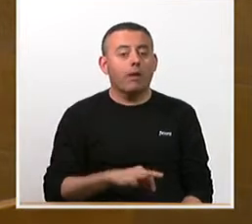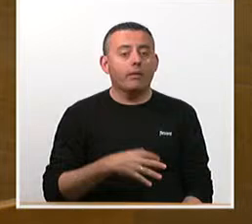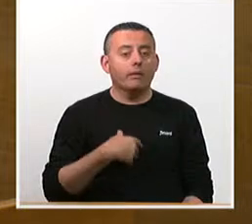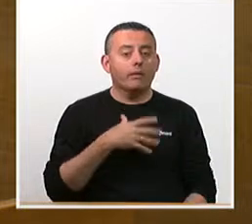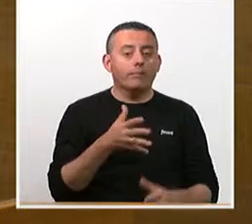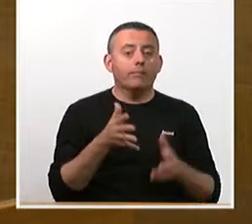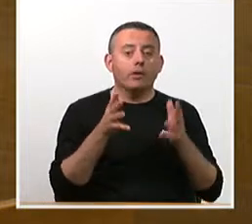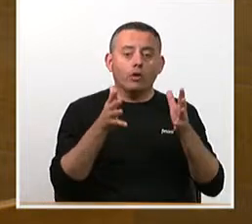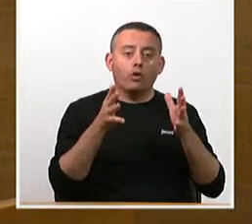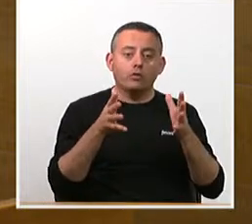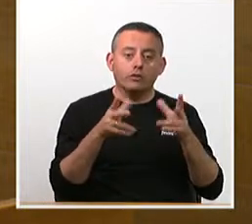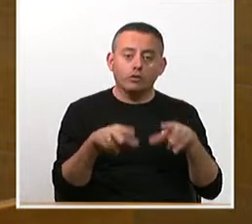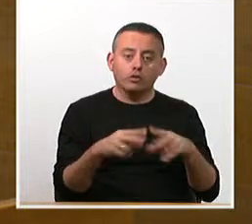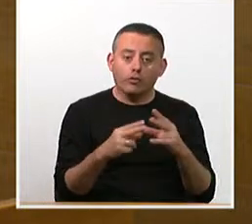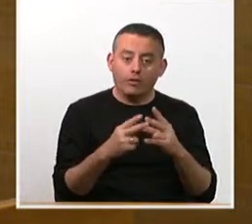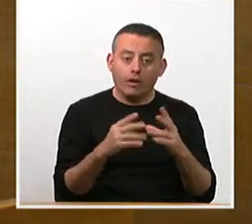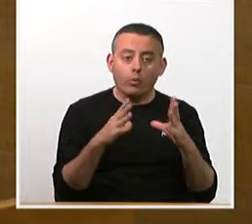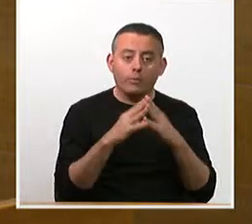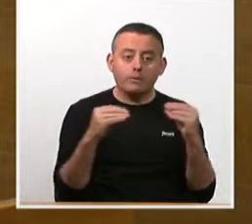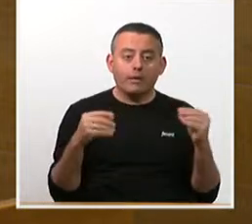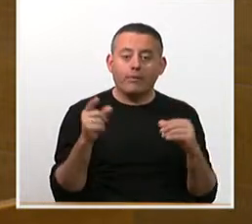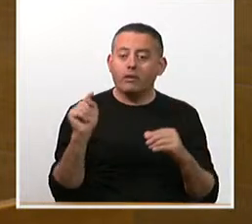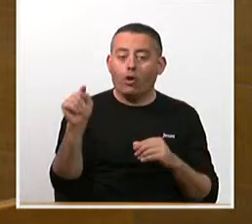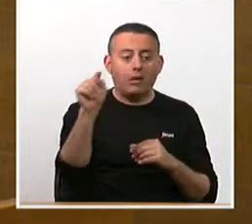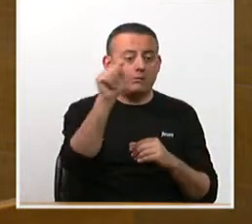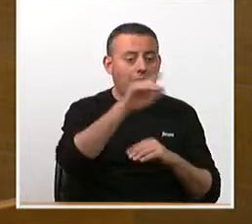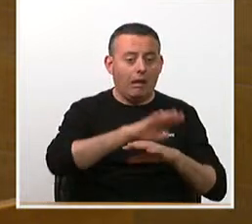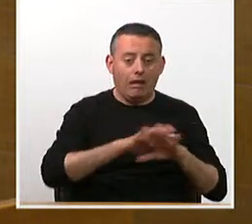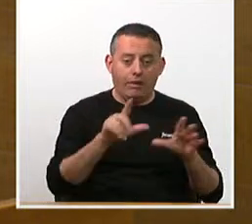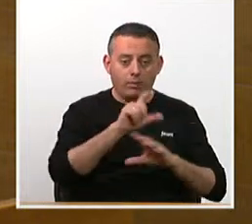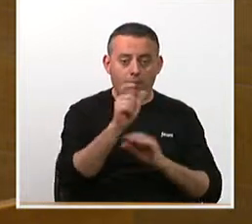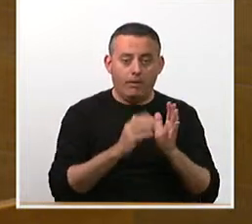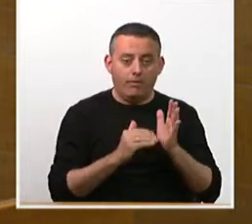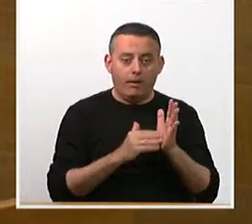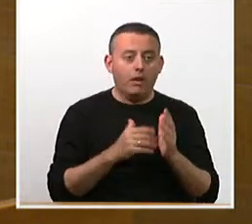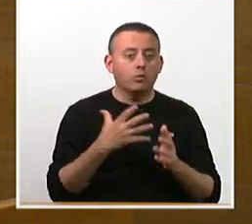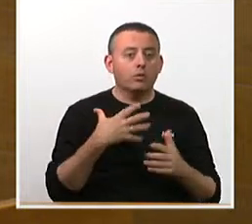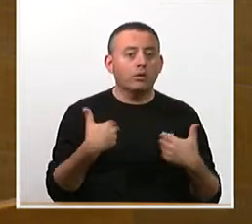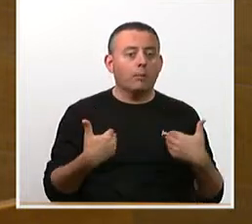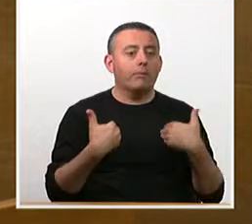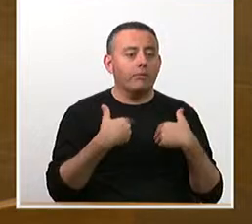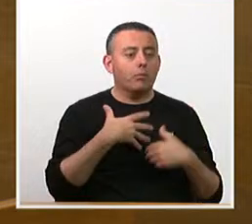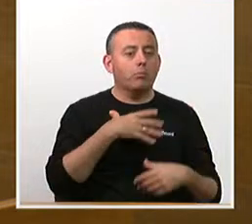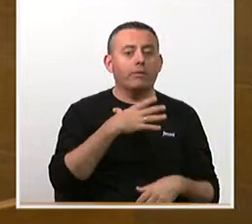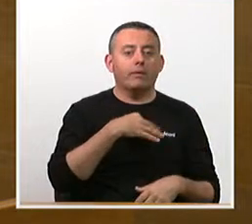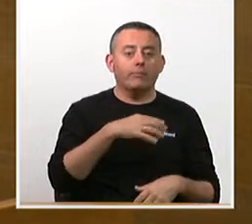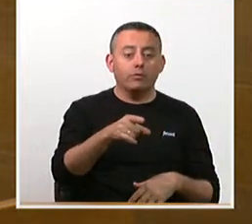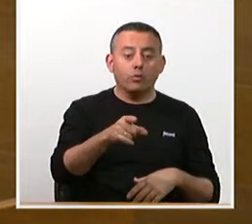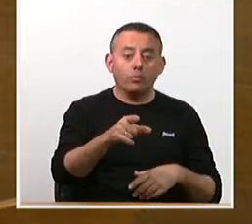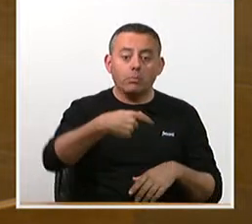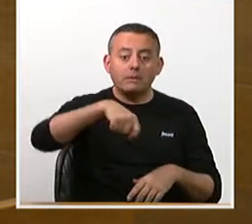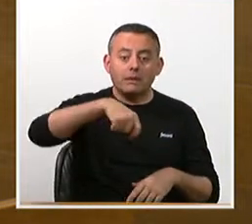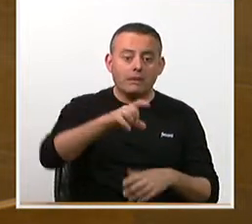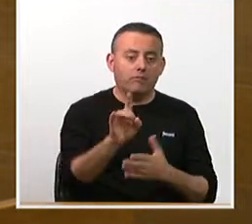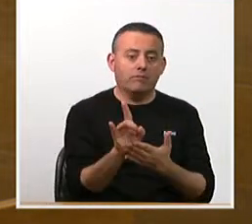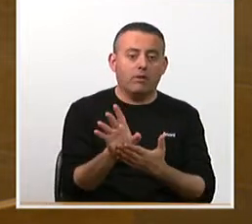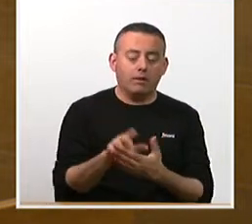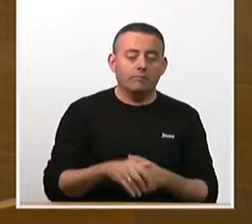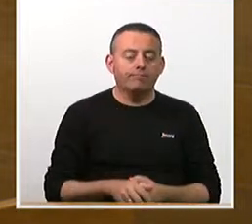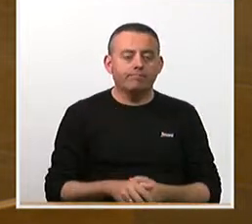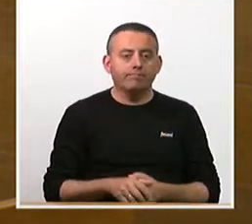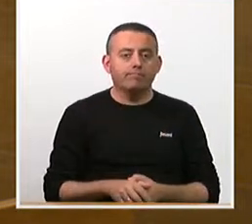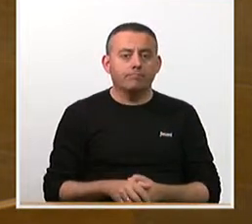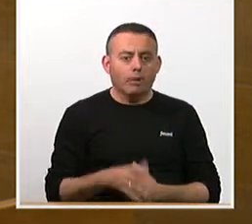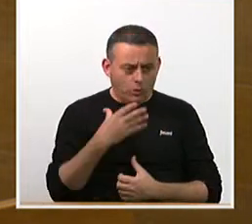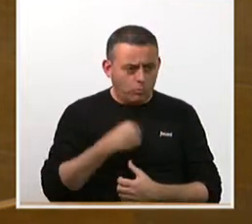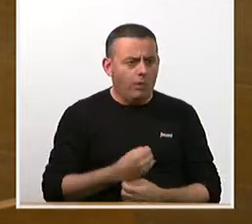cons social de cu de universitad públ valencianes demostra de que el poder y